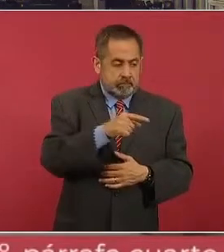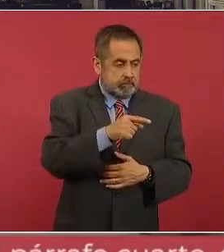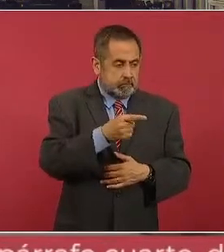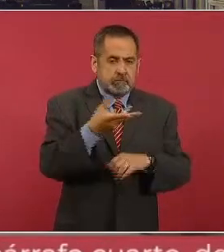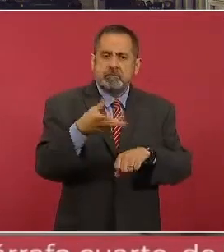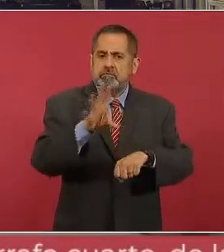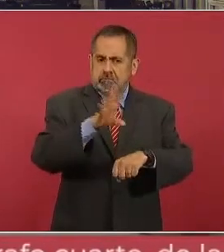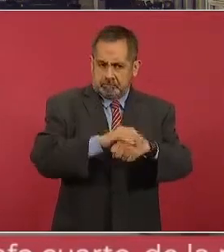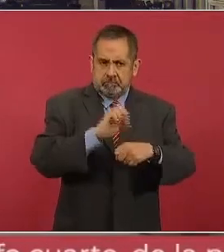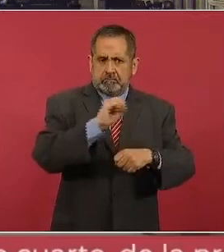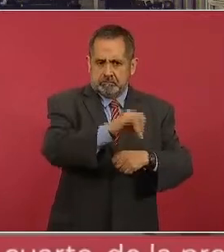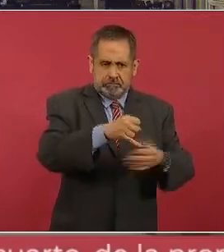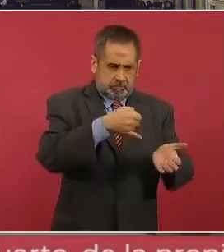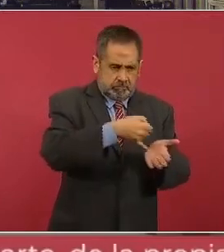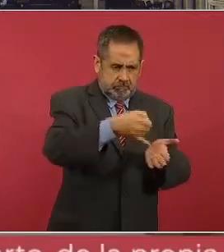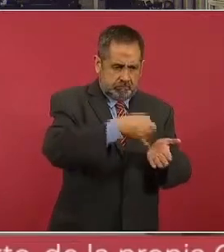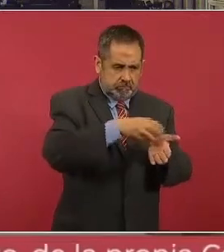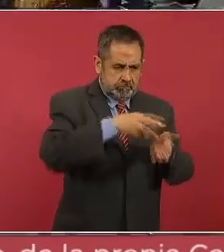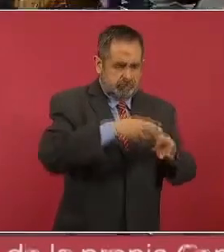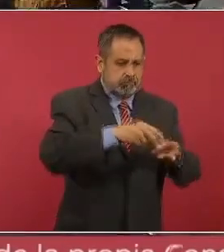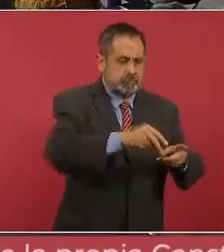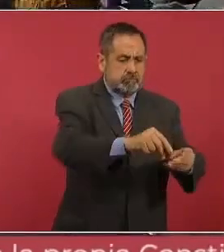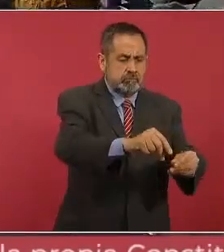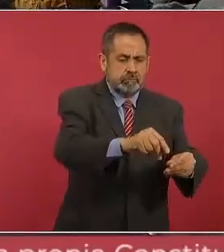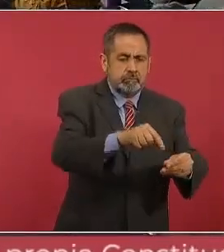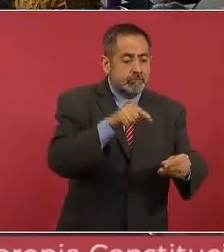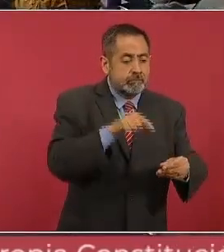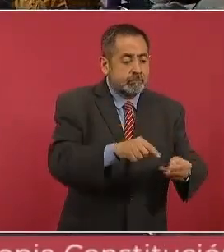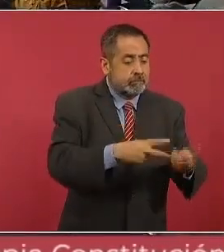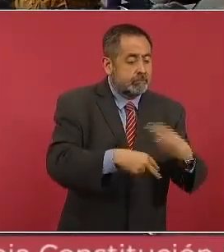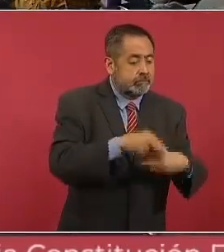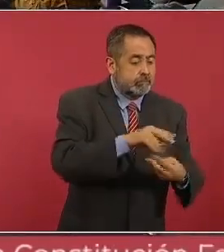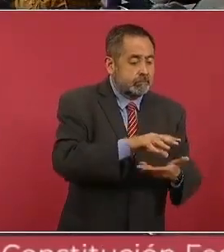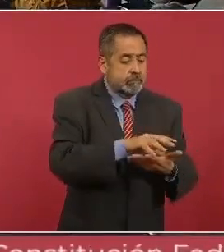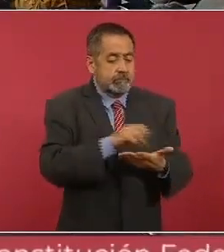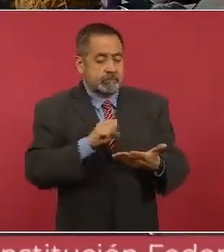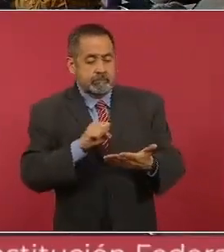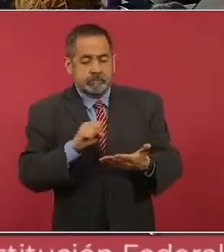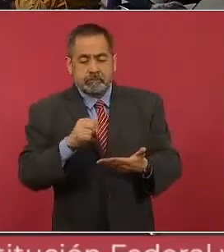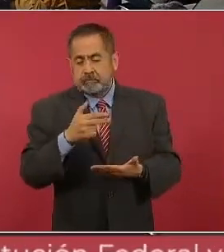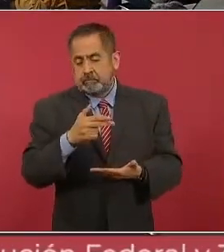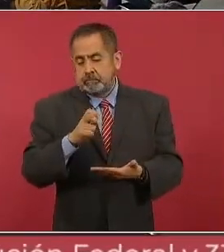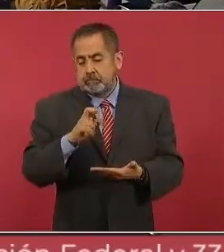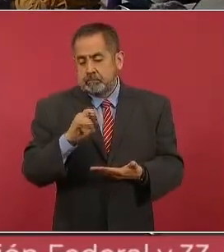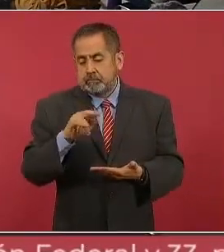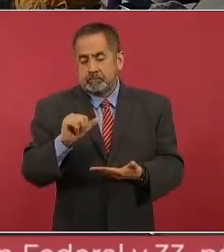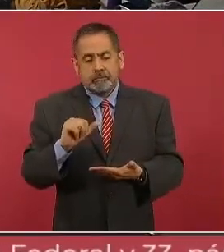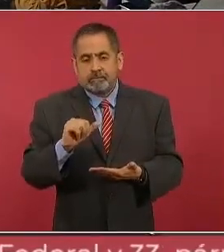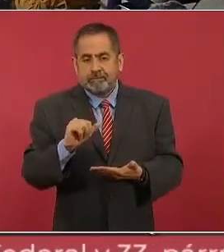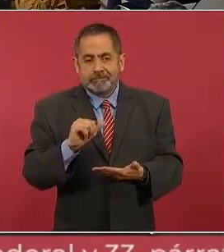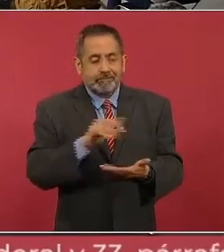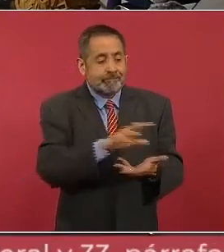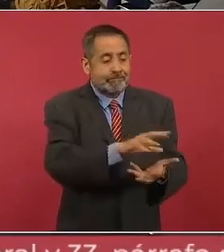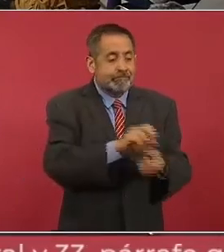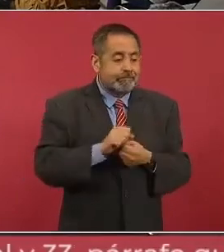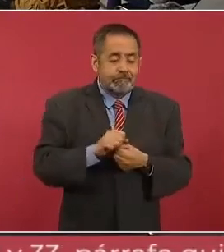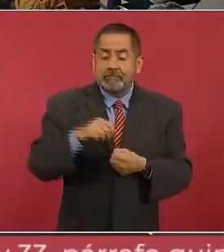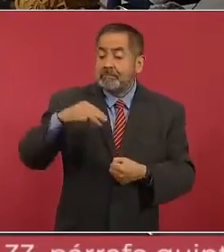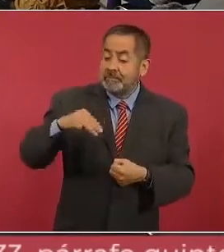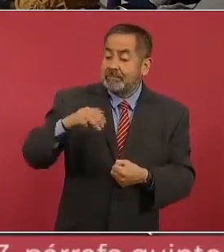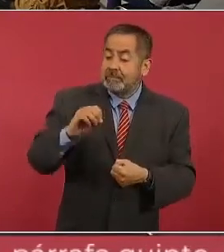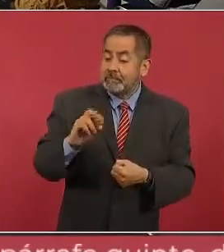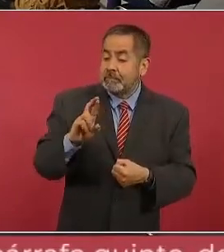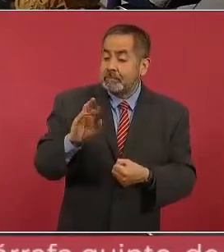cultivo, pero no para sacar heroína, sino para la morfina.